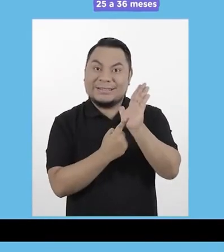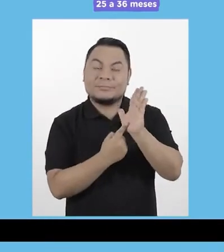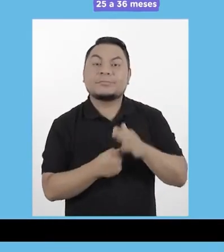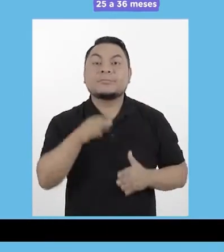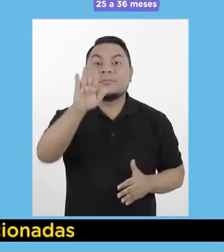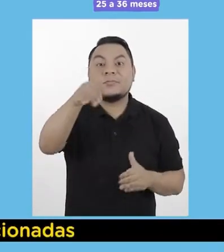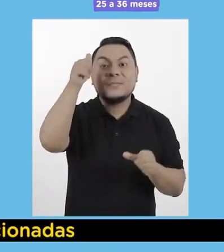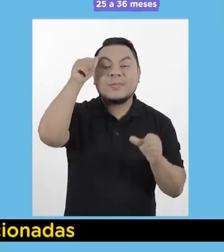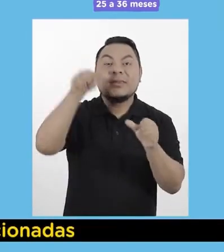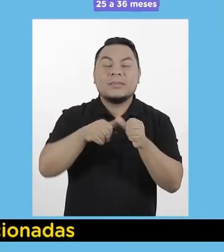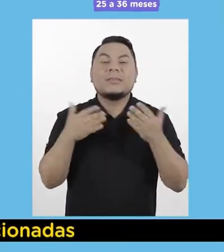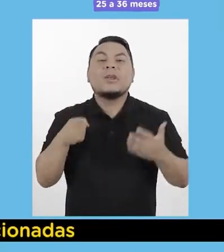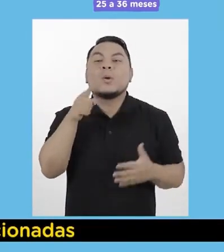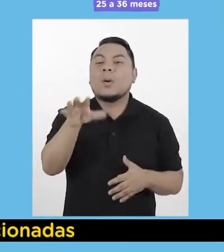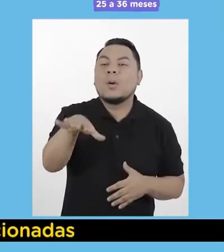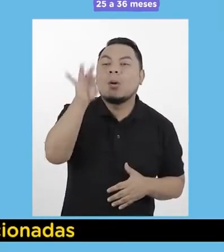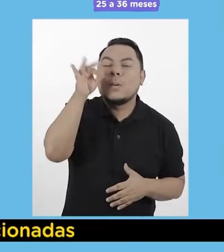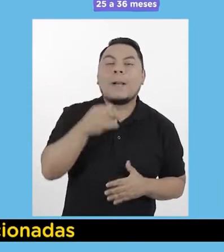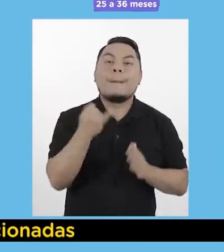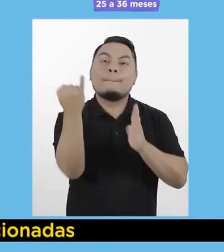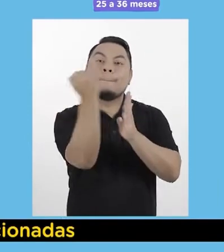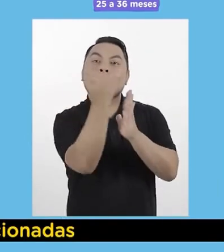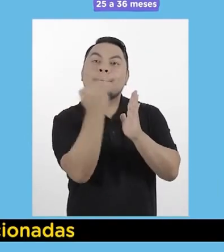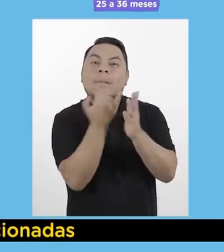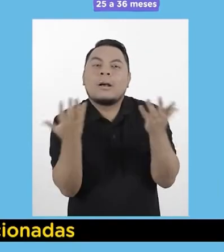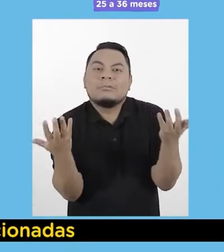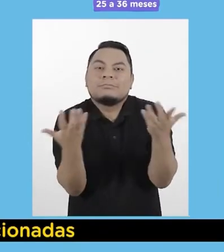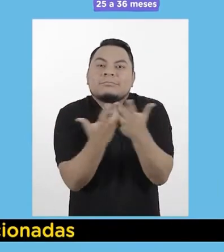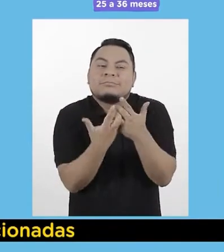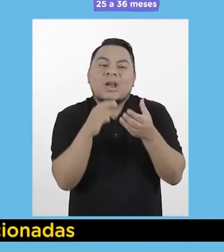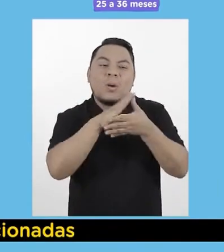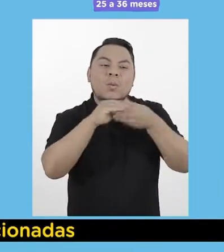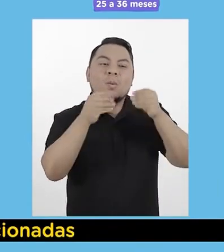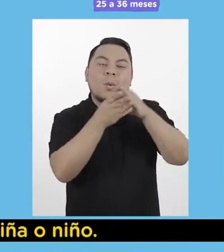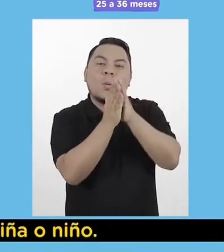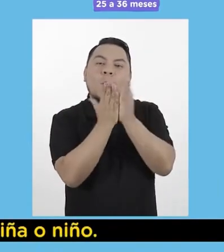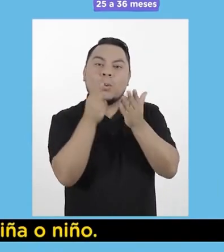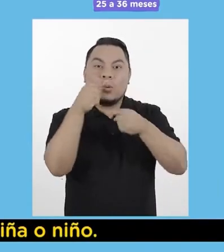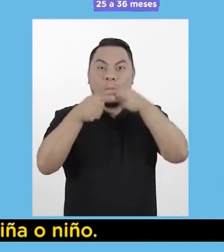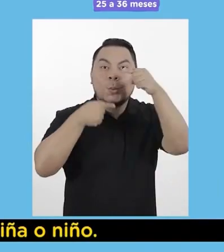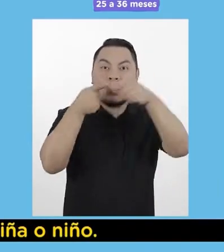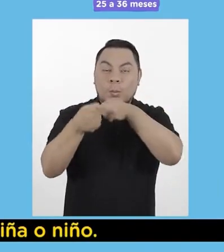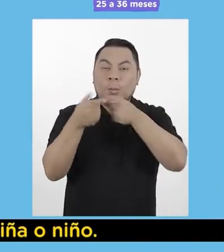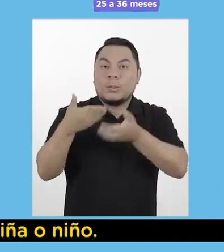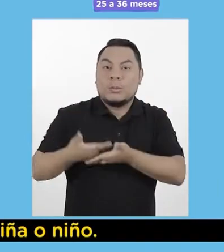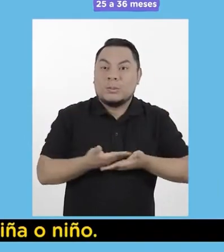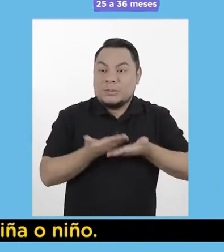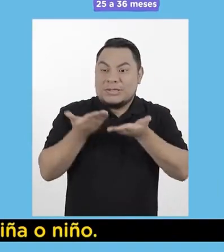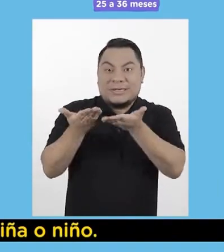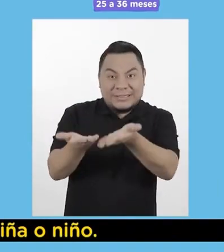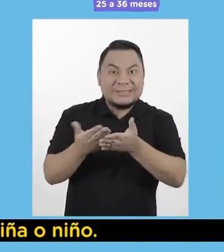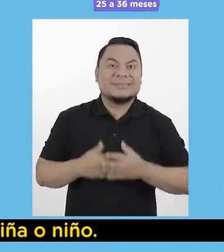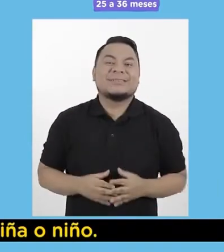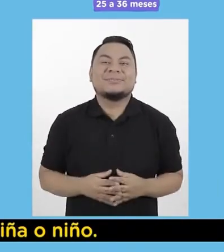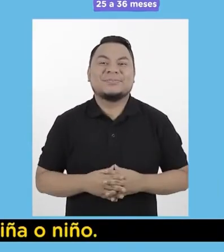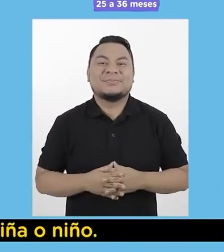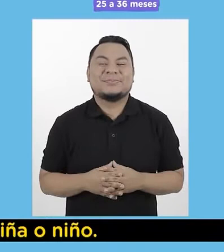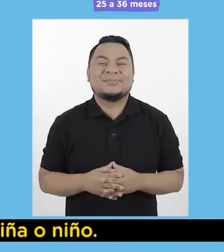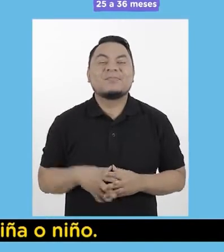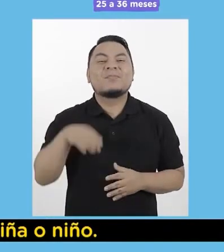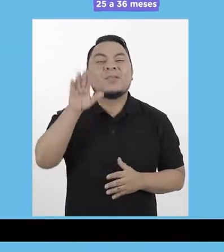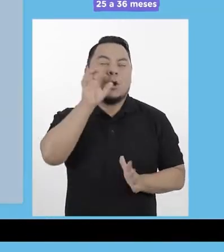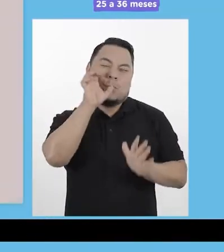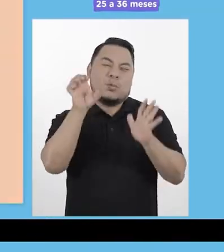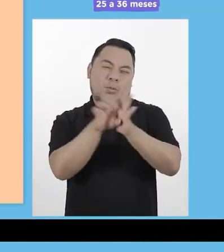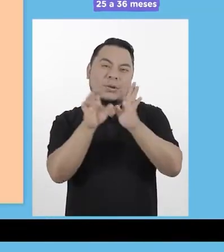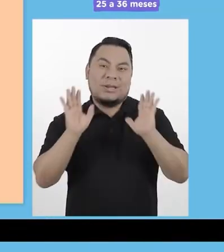lámina. Recuerden conseguir imágenes relacionadas con el cuento que van a contarle a su niña o